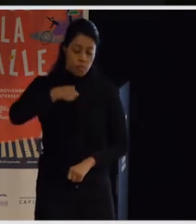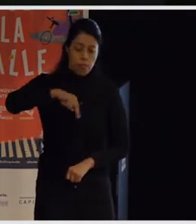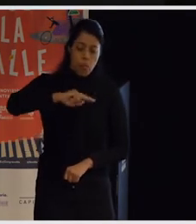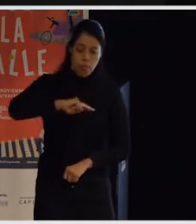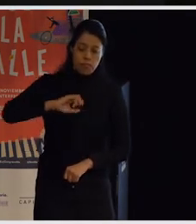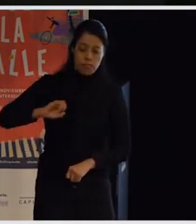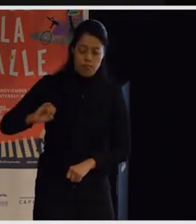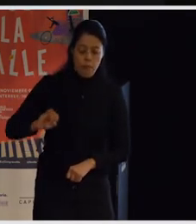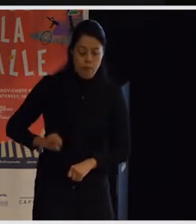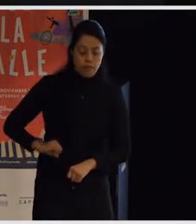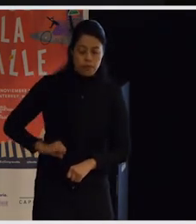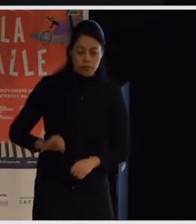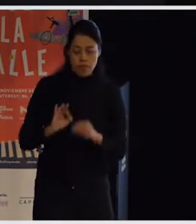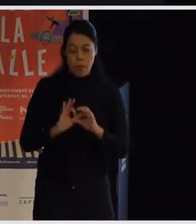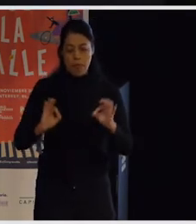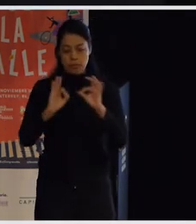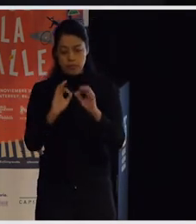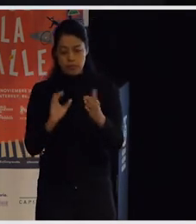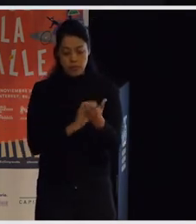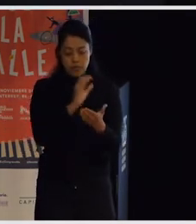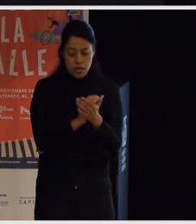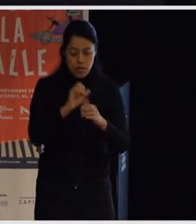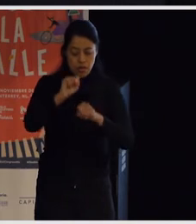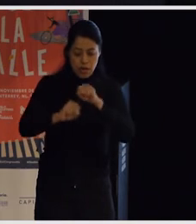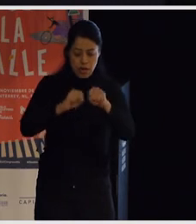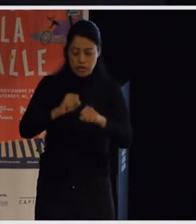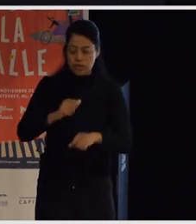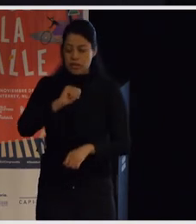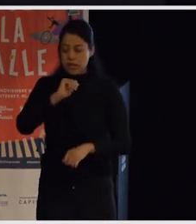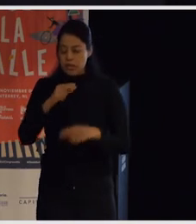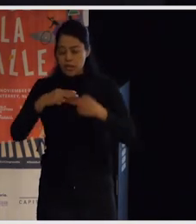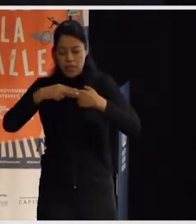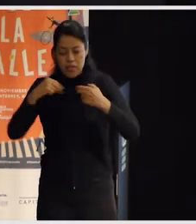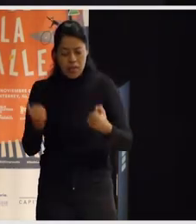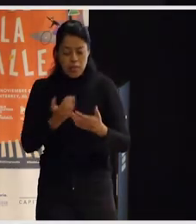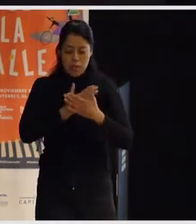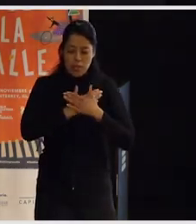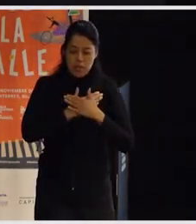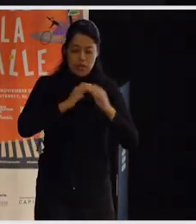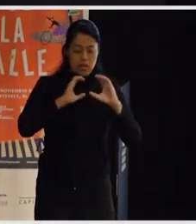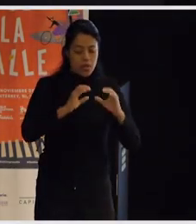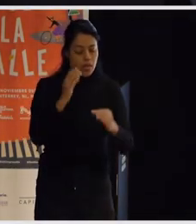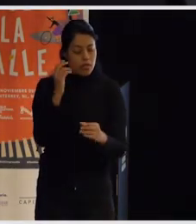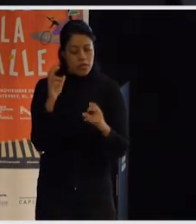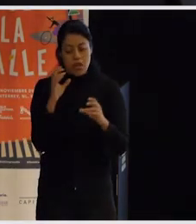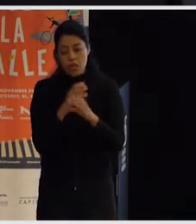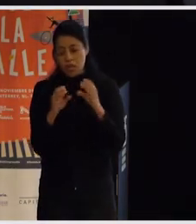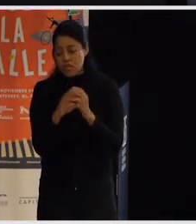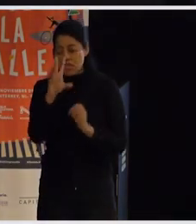esto de organizar como las ruedas es que nadie puede amar y no puede cuidar lo que no conoce entonces nosotros nos dimos a la tarea